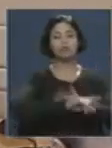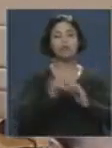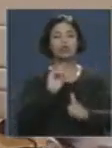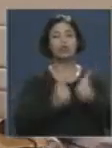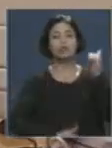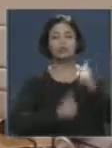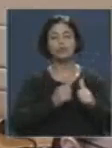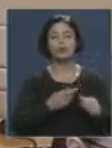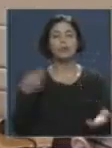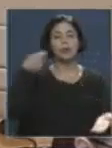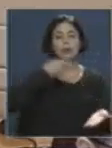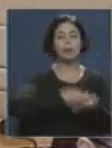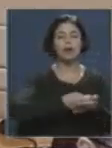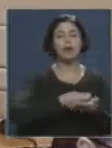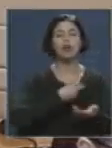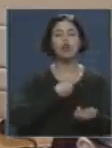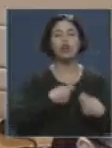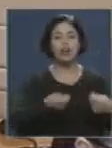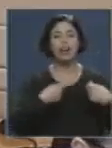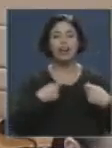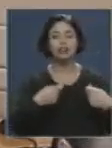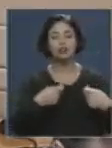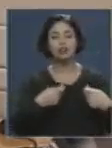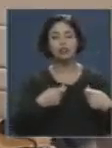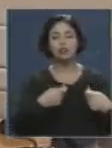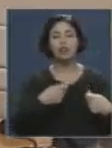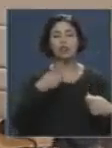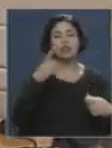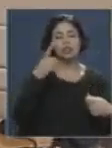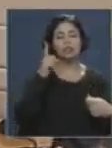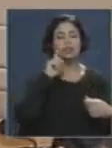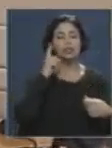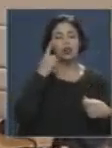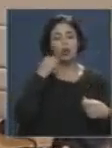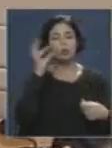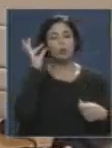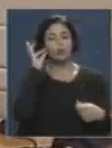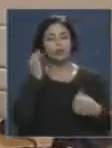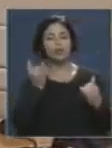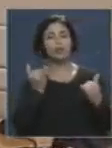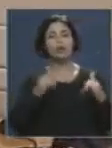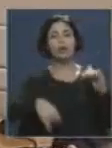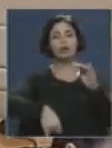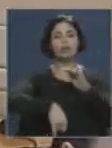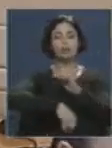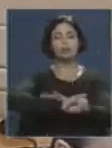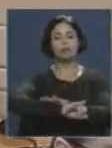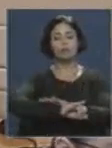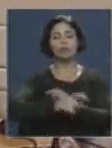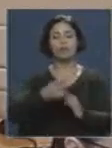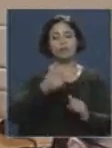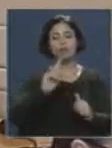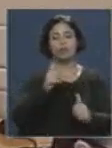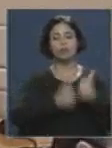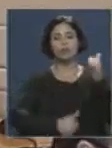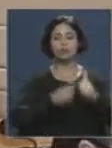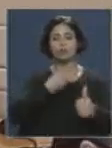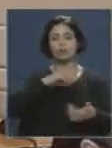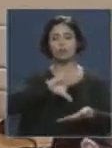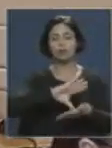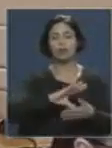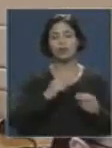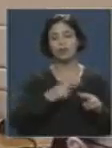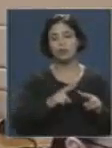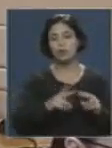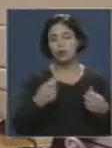financiar los costos fijos que tienen los y las futbolistas amateur en nuestro país, que vienen sobre todo